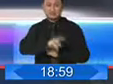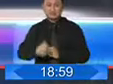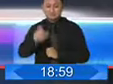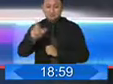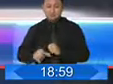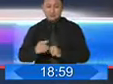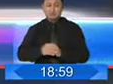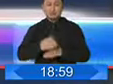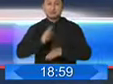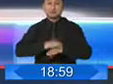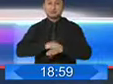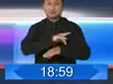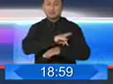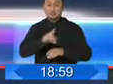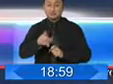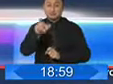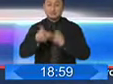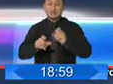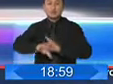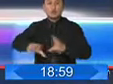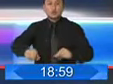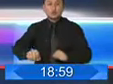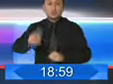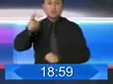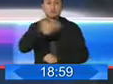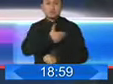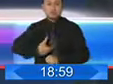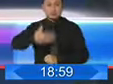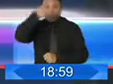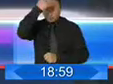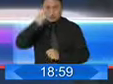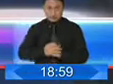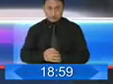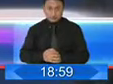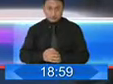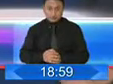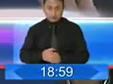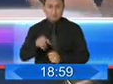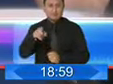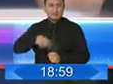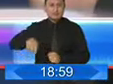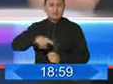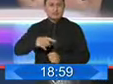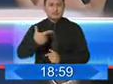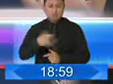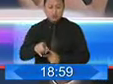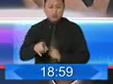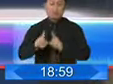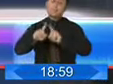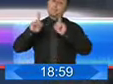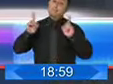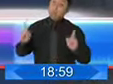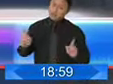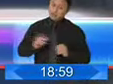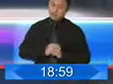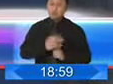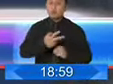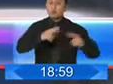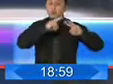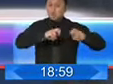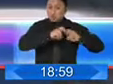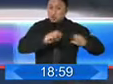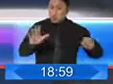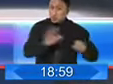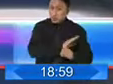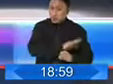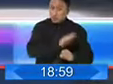de involucrar en actos de corrupción al vicepresidente Jorge Glass. Pero esa línea editorial sí no permite publicar toda una investigación